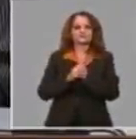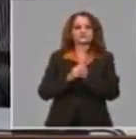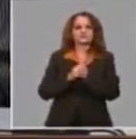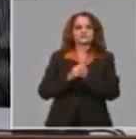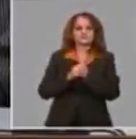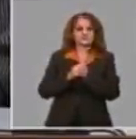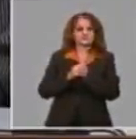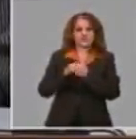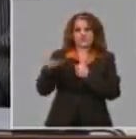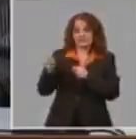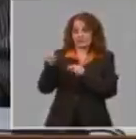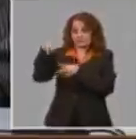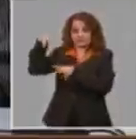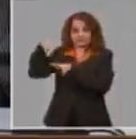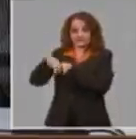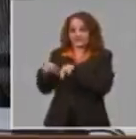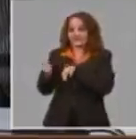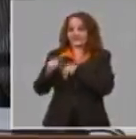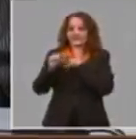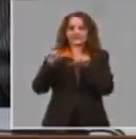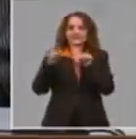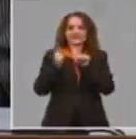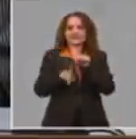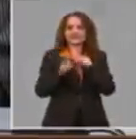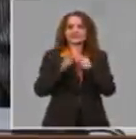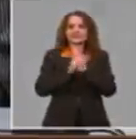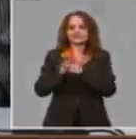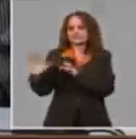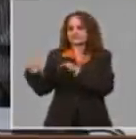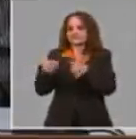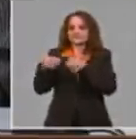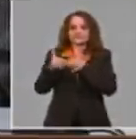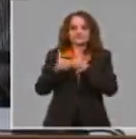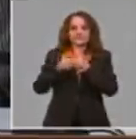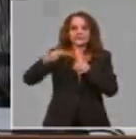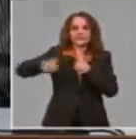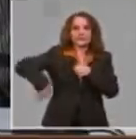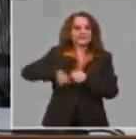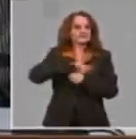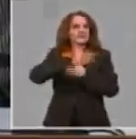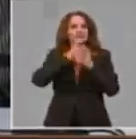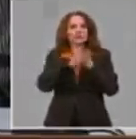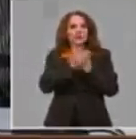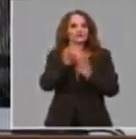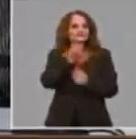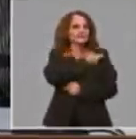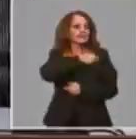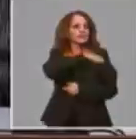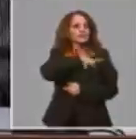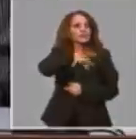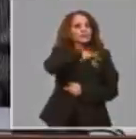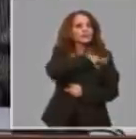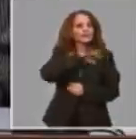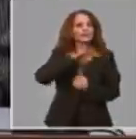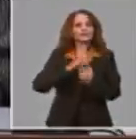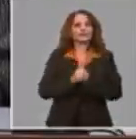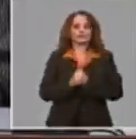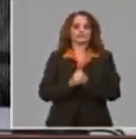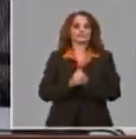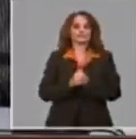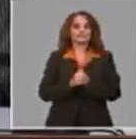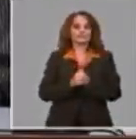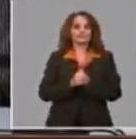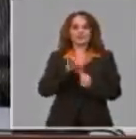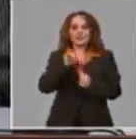lucran se aprovechan de la necesidad de la población se benefician a costa de las carencias que enfrentamos le